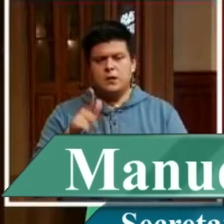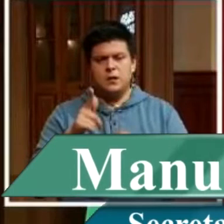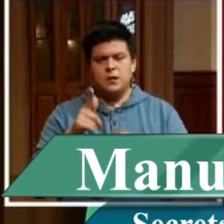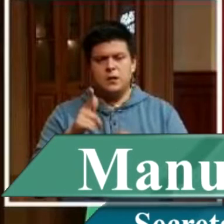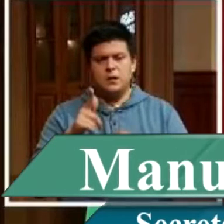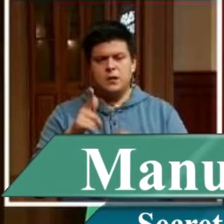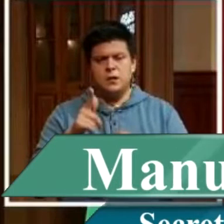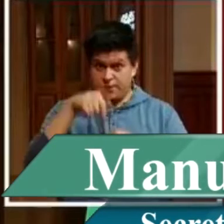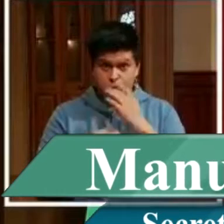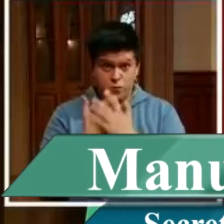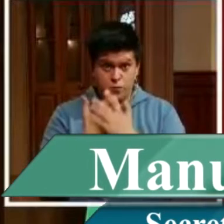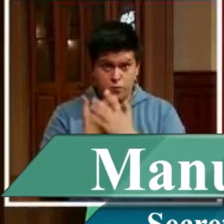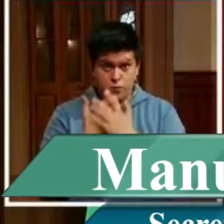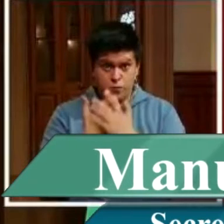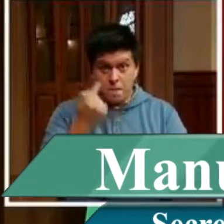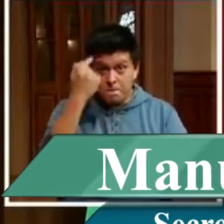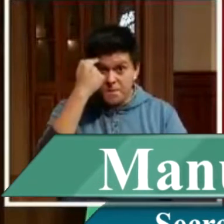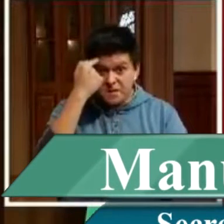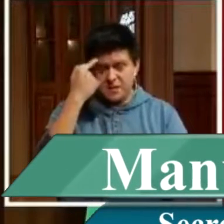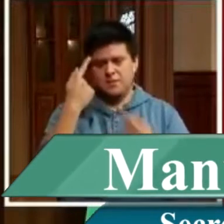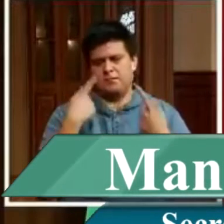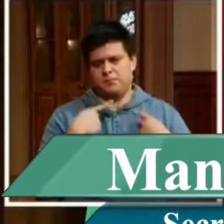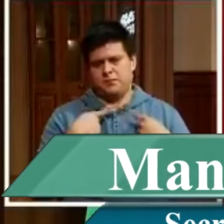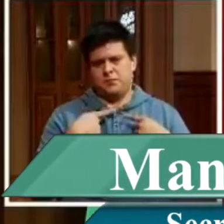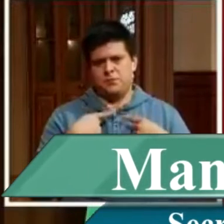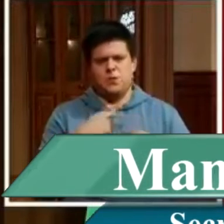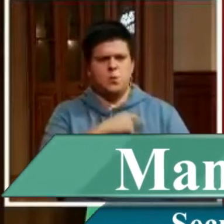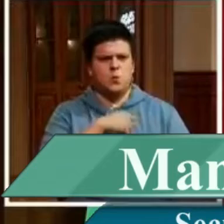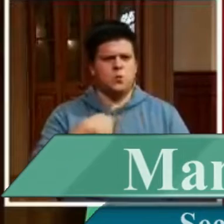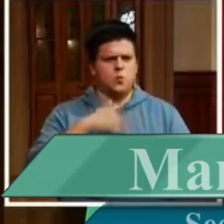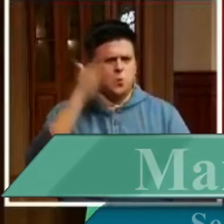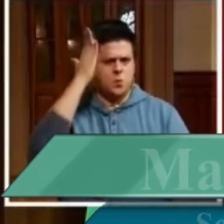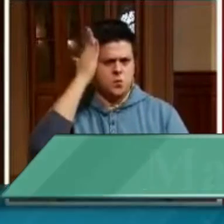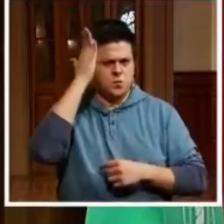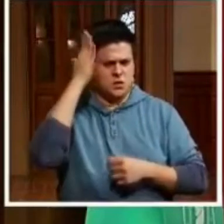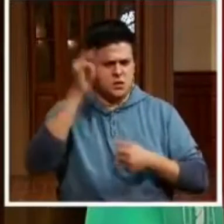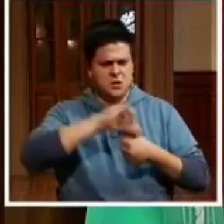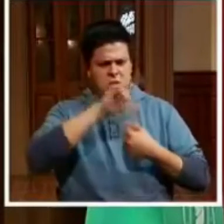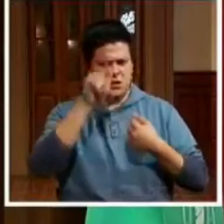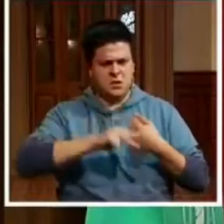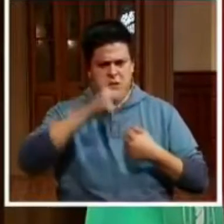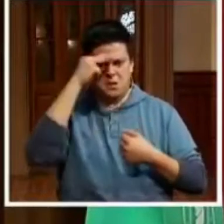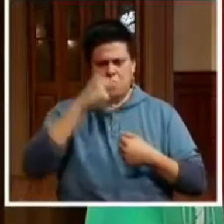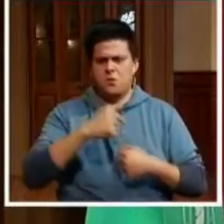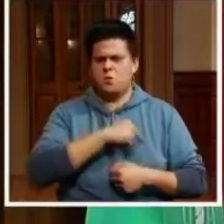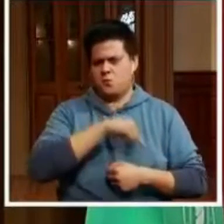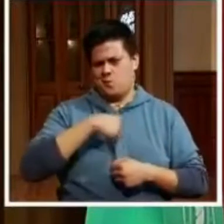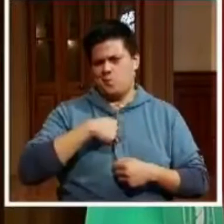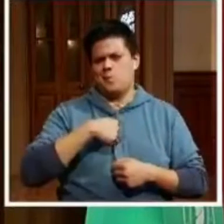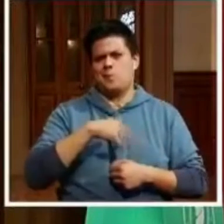pensante. Somos líderes en el país en muchos aspectos. Podemos hacerlo bien.